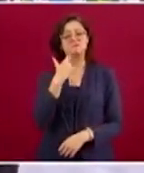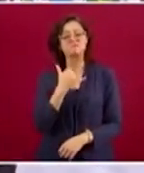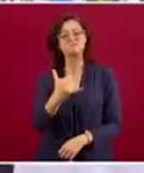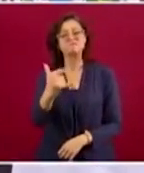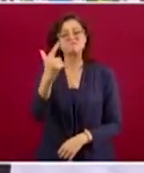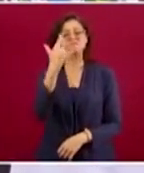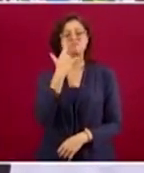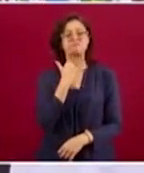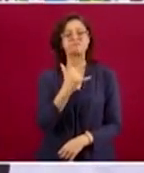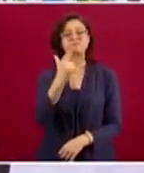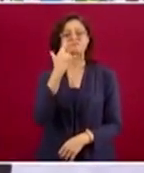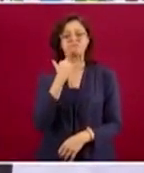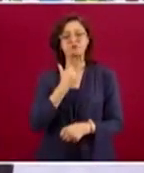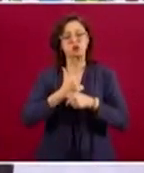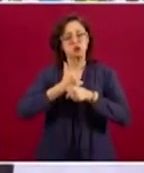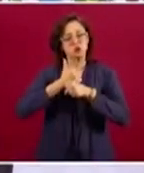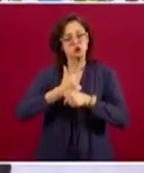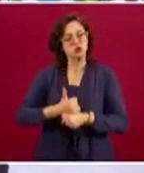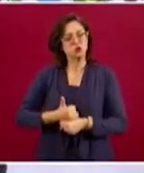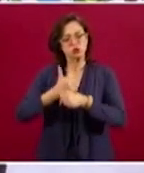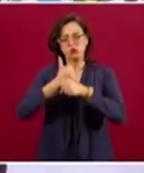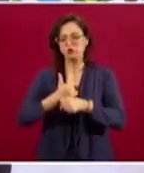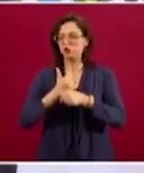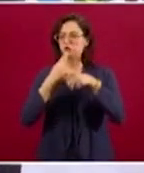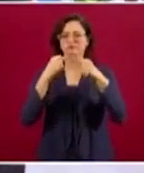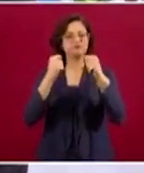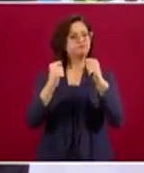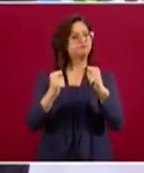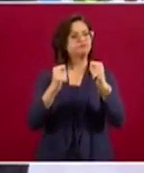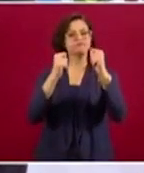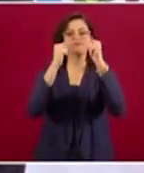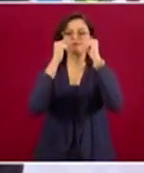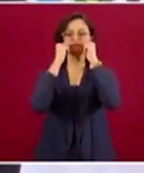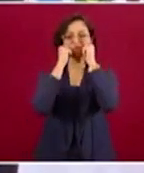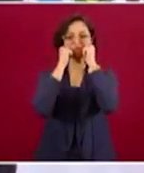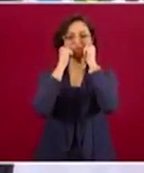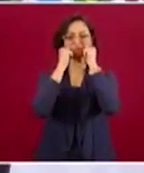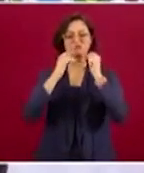se han sumado a las medidas de prevención